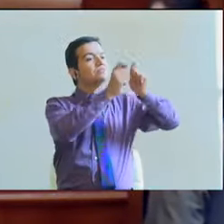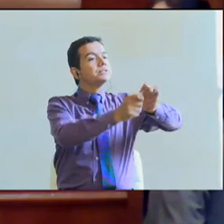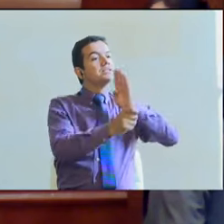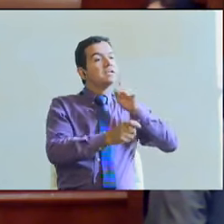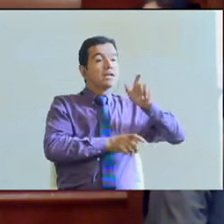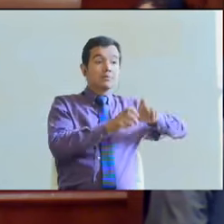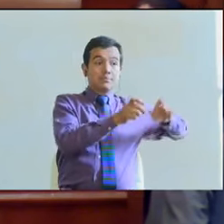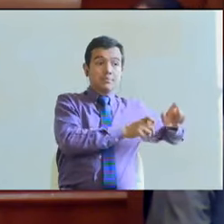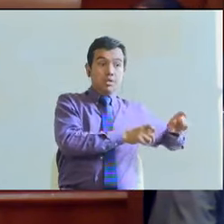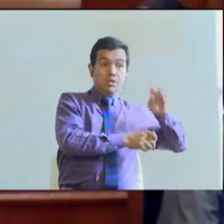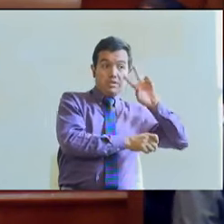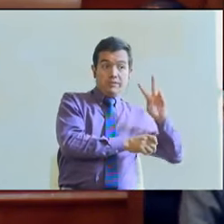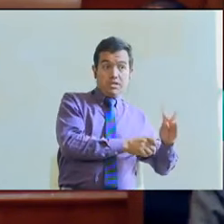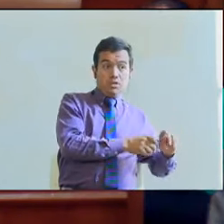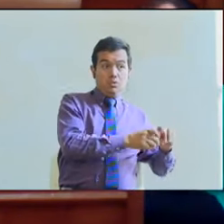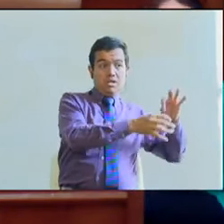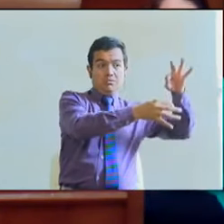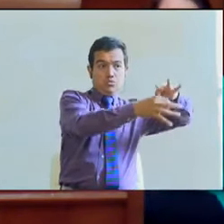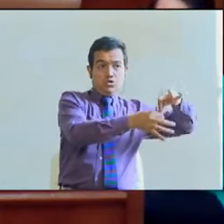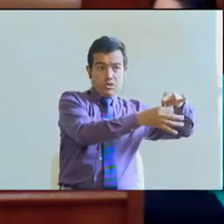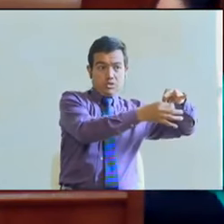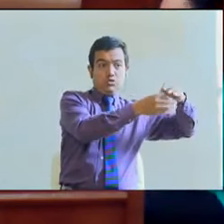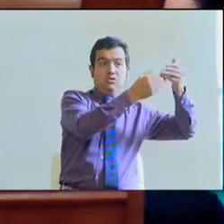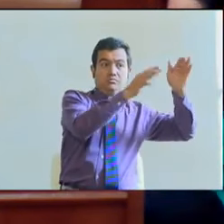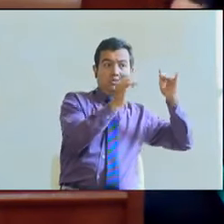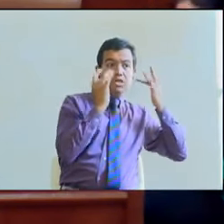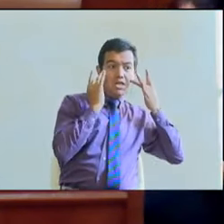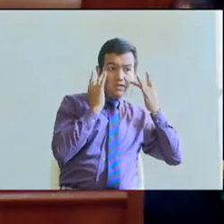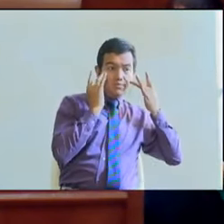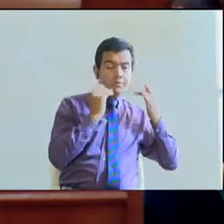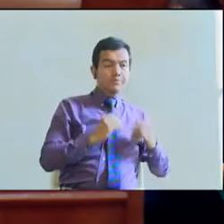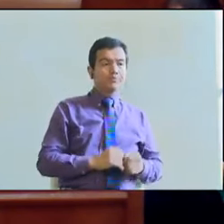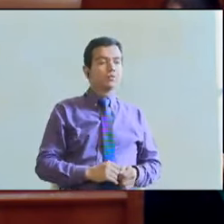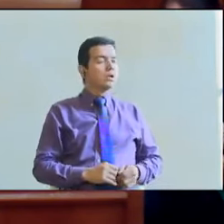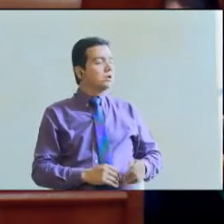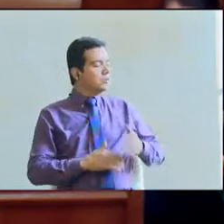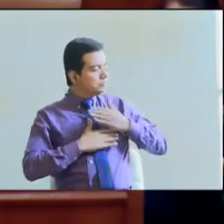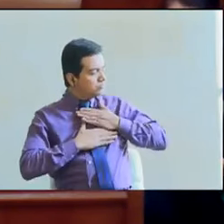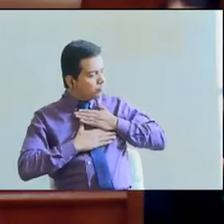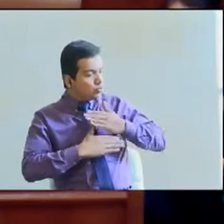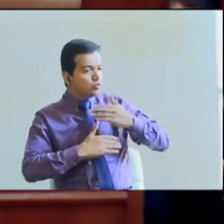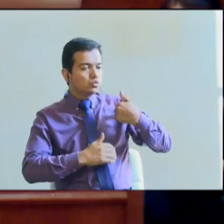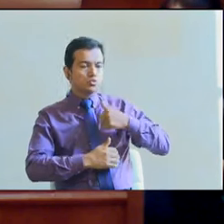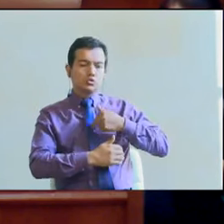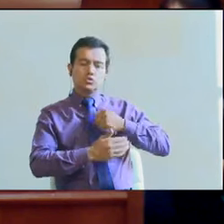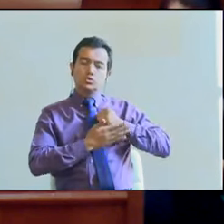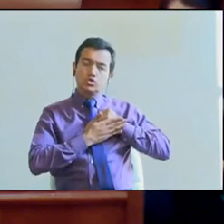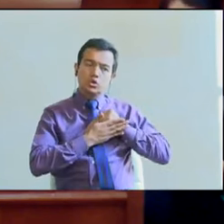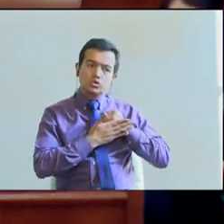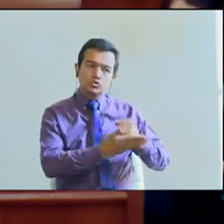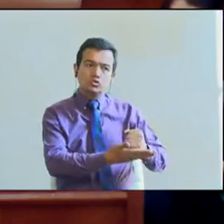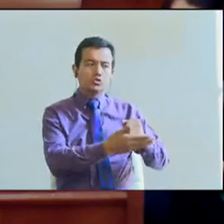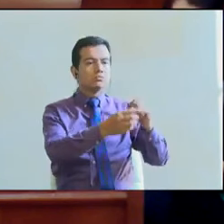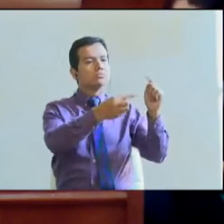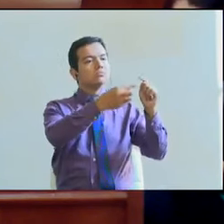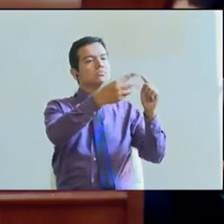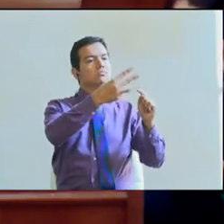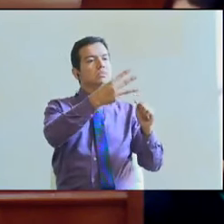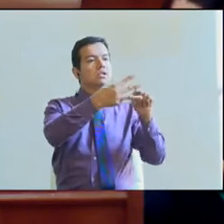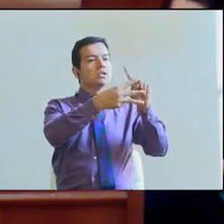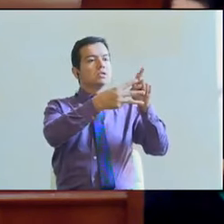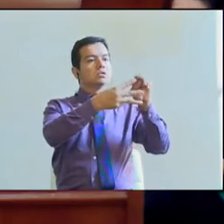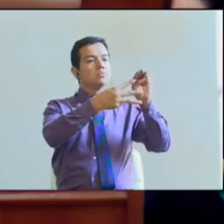mediante elecciones abiertas y transparentes cuente siempre con nosotros doctor smolansky